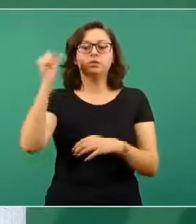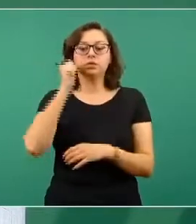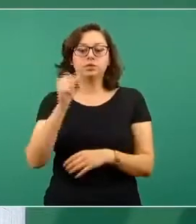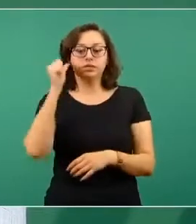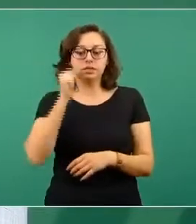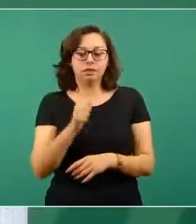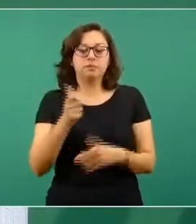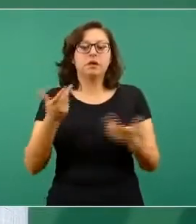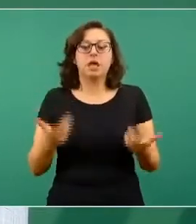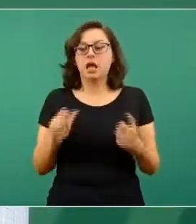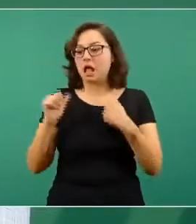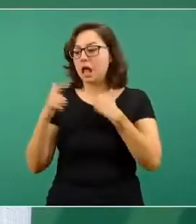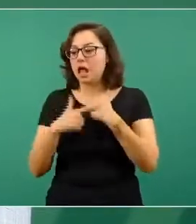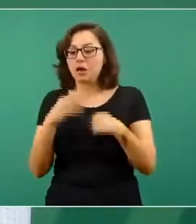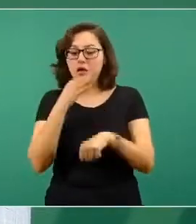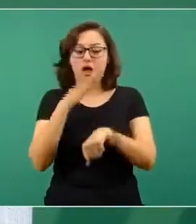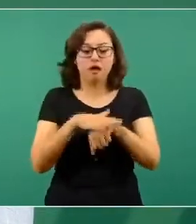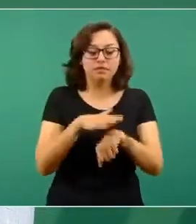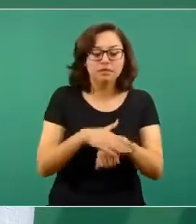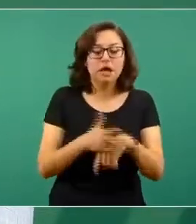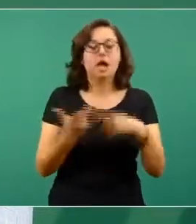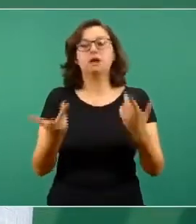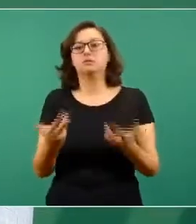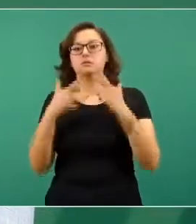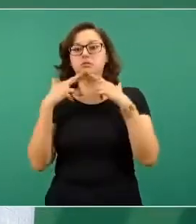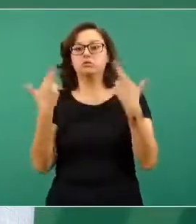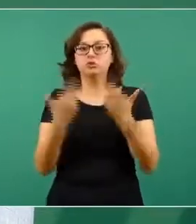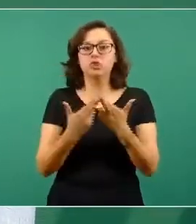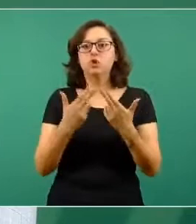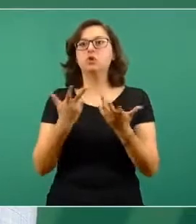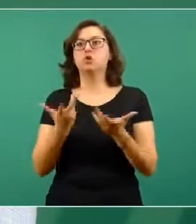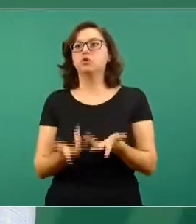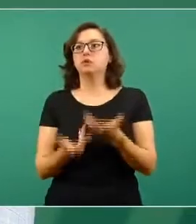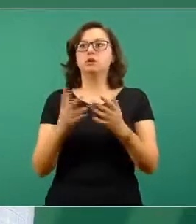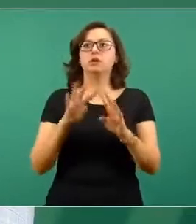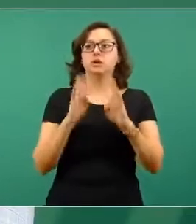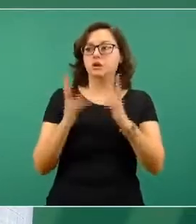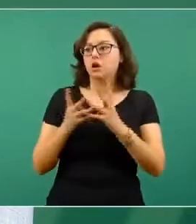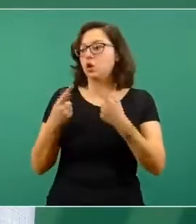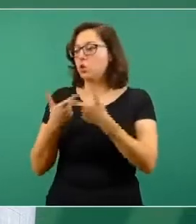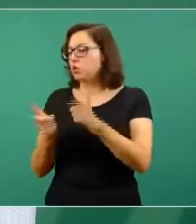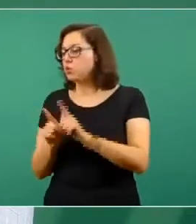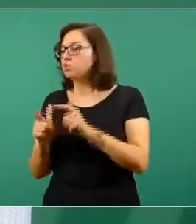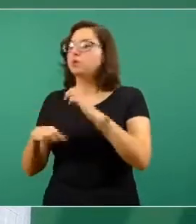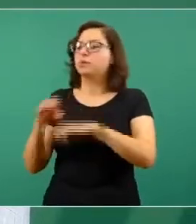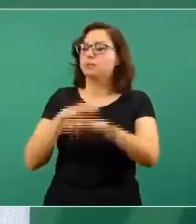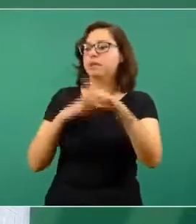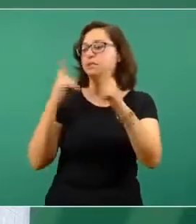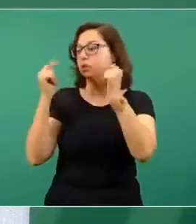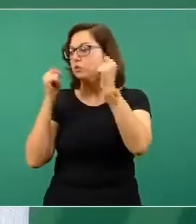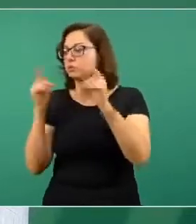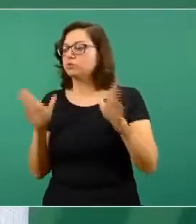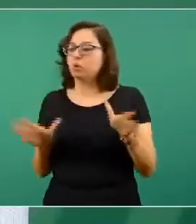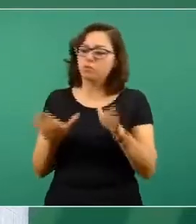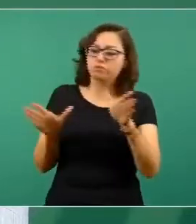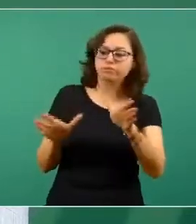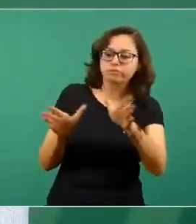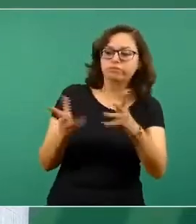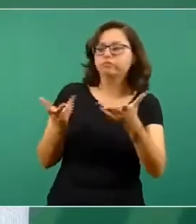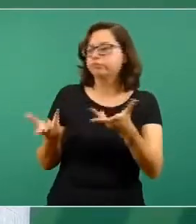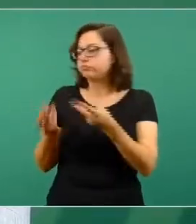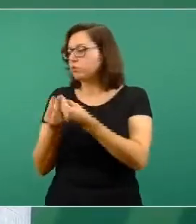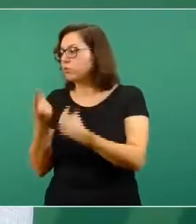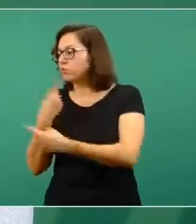un comunicado, cada vez que tienen reuniones con las cámaras, con los grupos obviamente que promueven el turismo en el